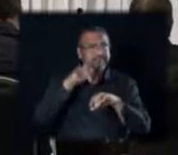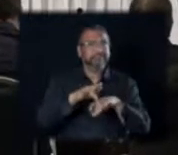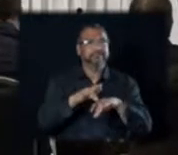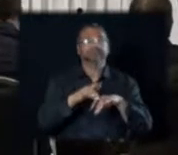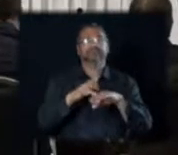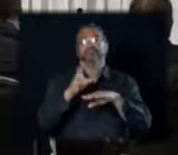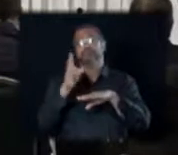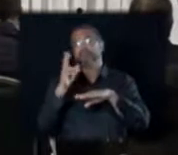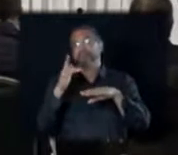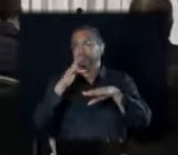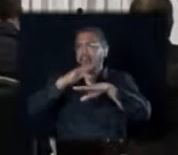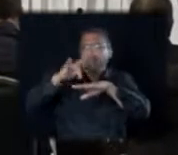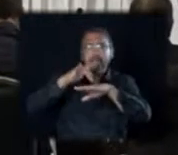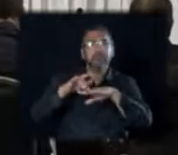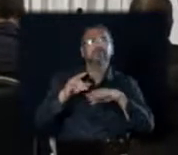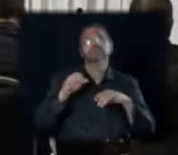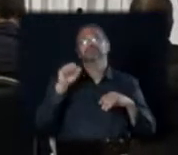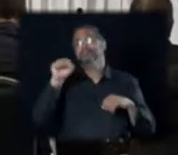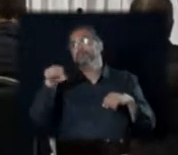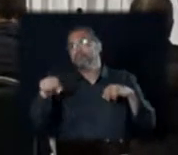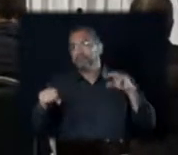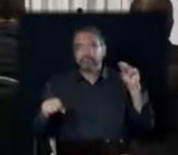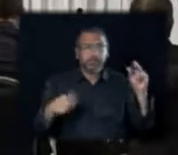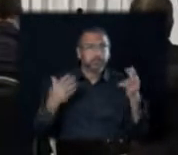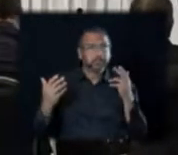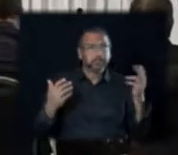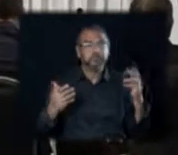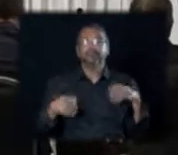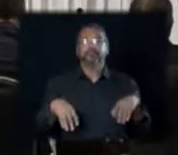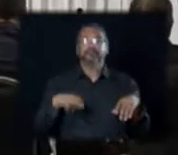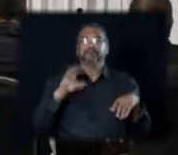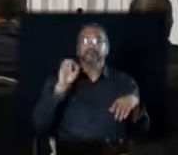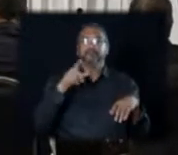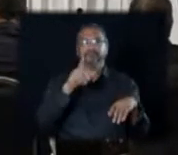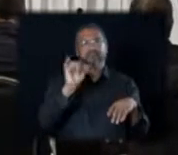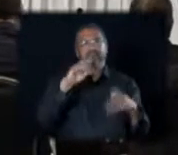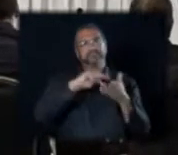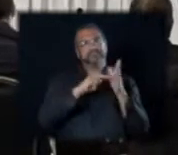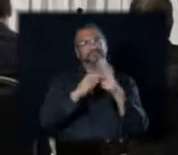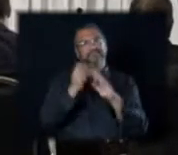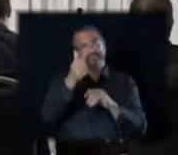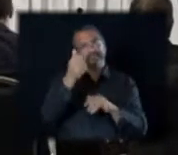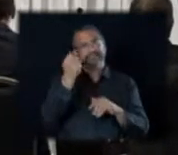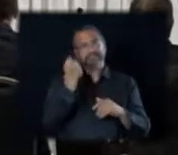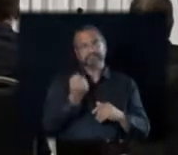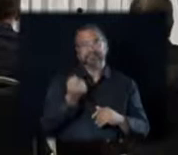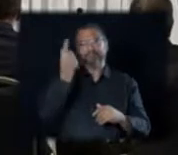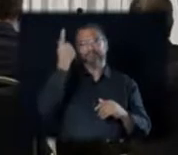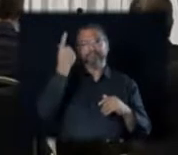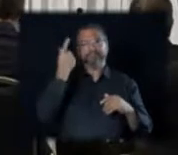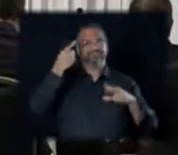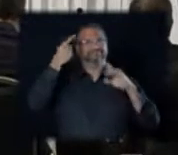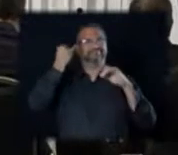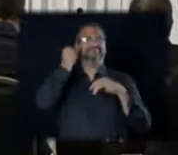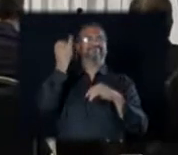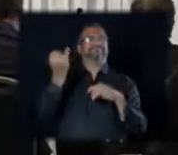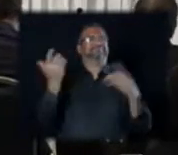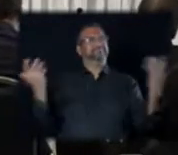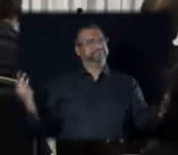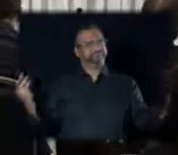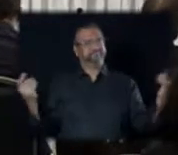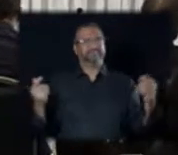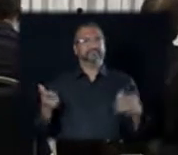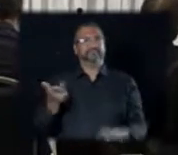que podría estar disponible y lo que se considera como una restricción. ¿Podría darnos alguna idea de dónde se encuentran en ese proceso